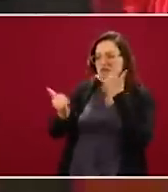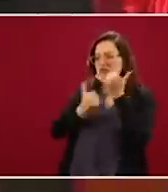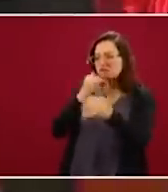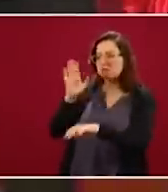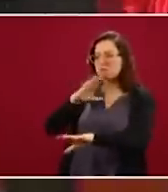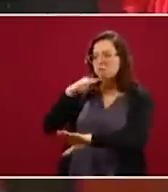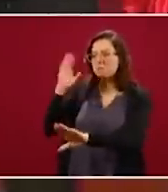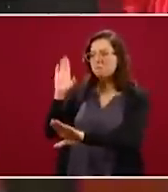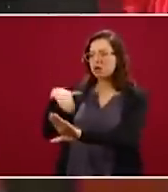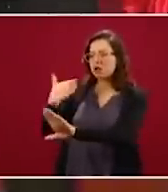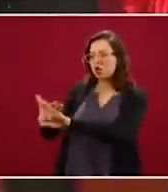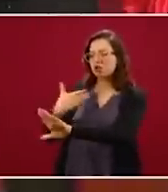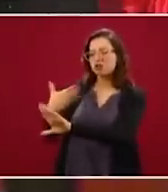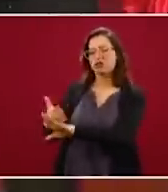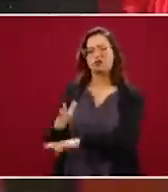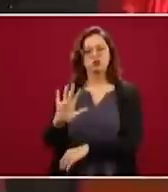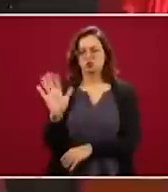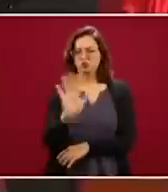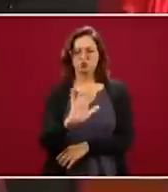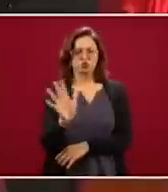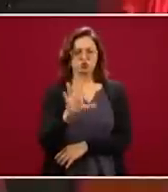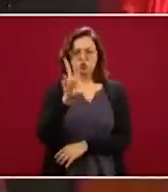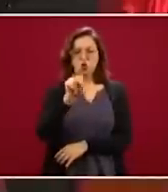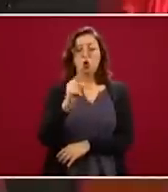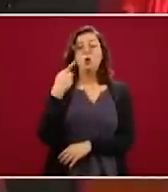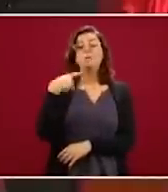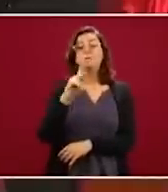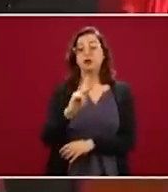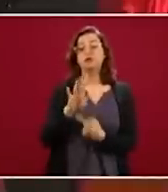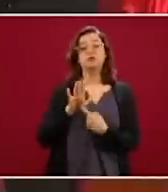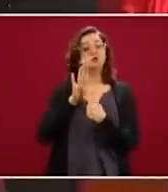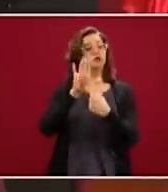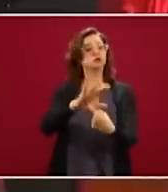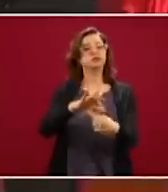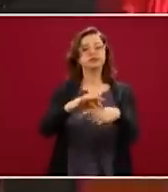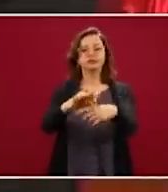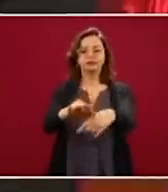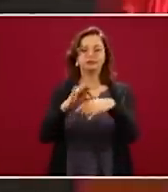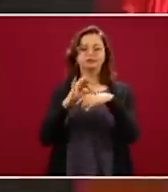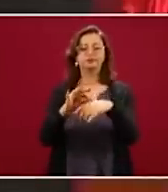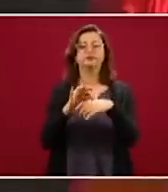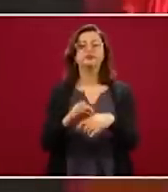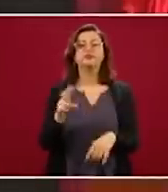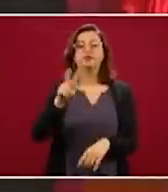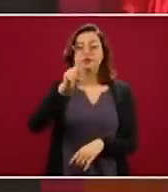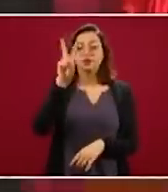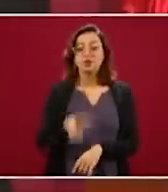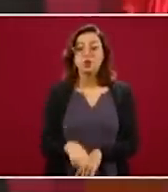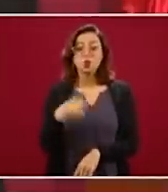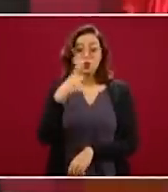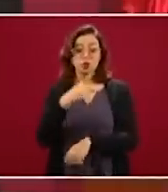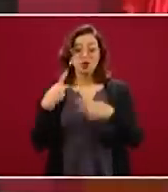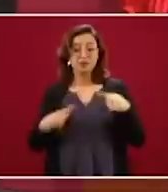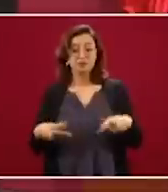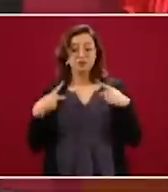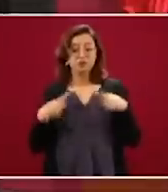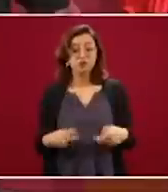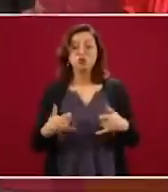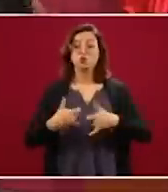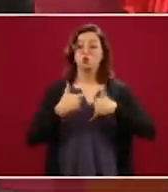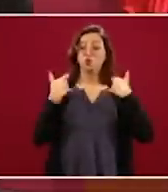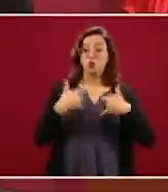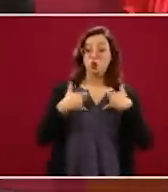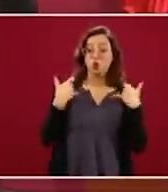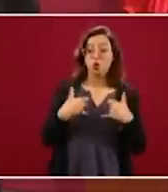hablar con la verdad, de la realidad que significa para una persona, sobre todo para un adolescente, para